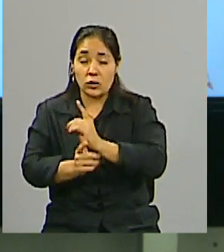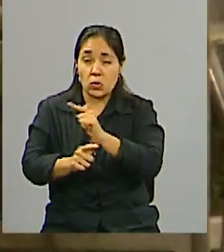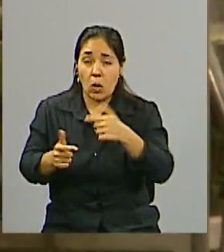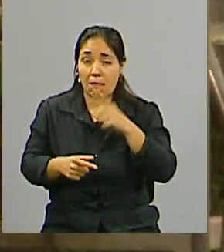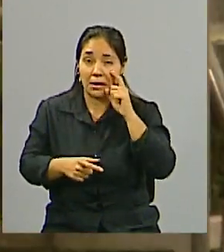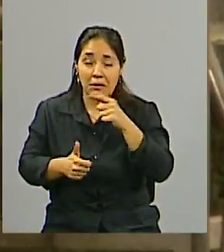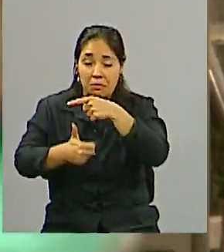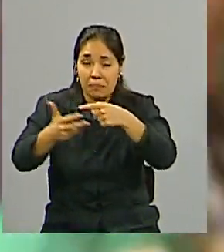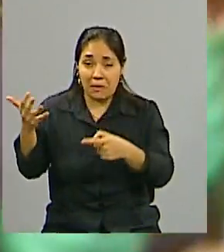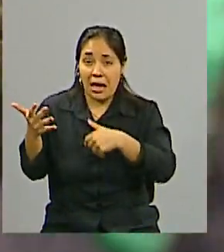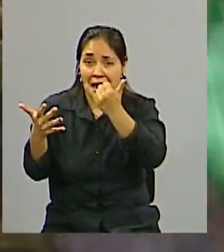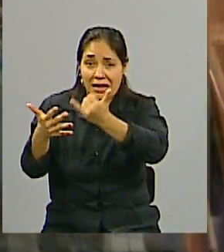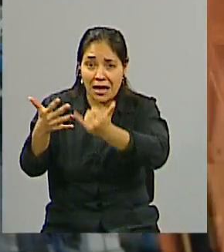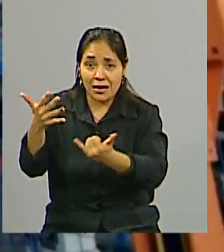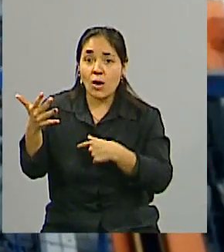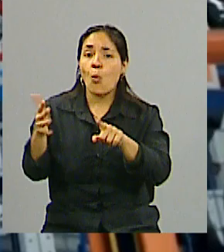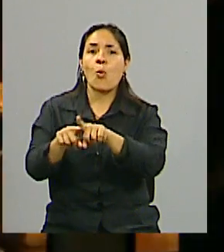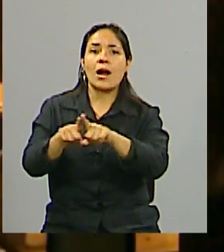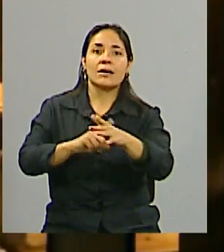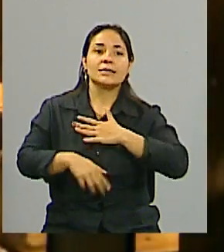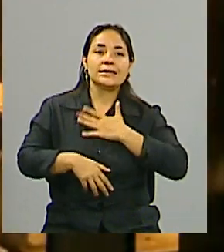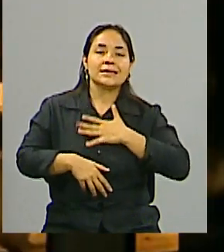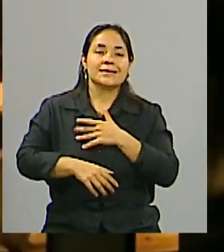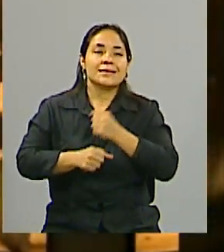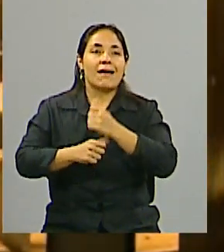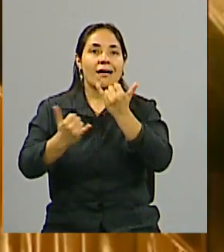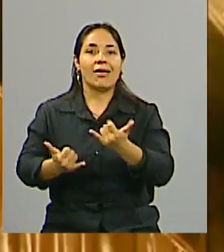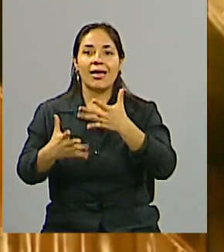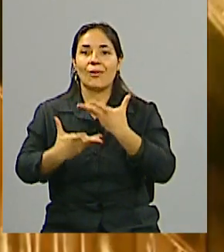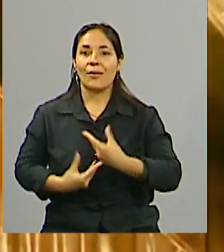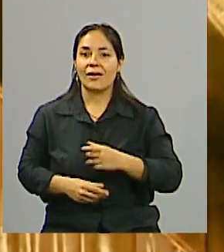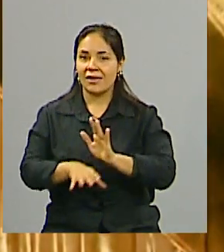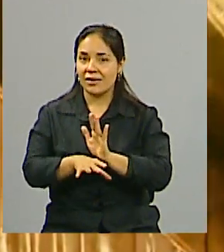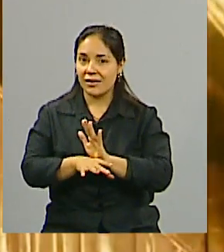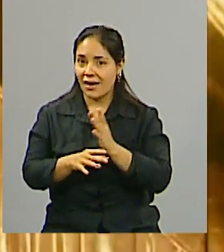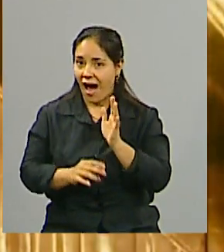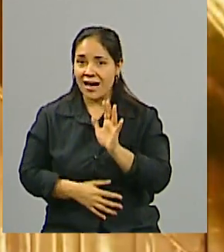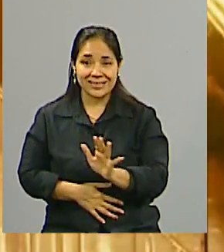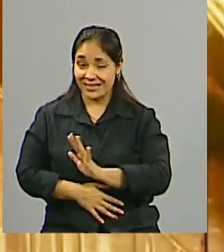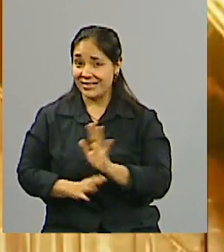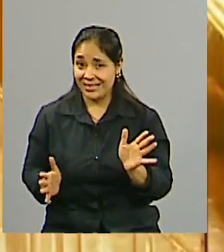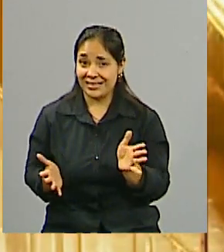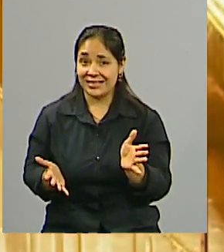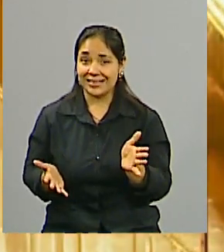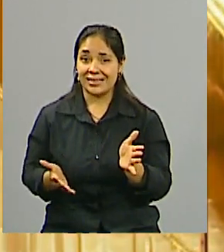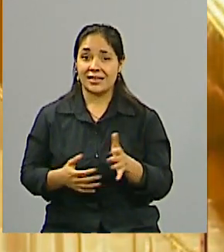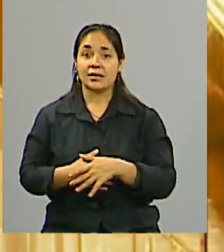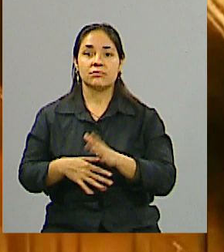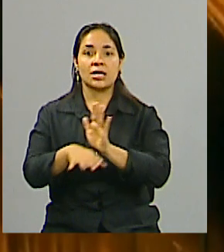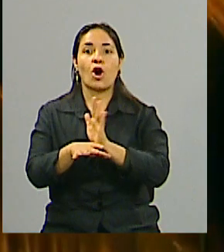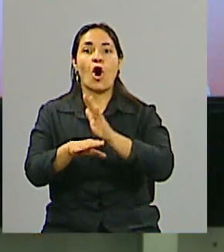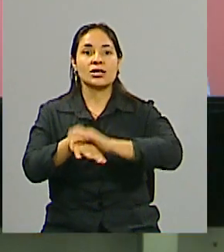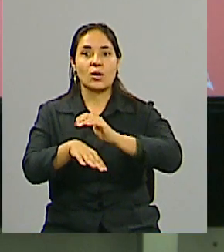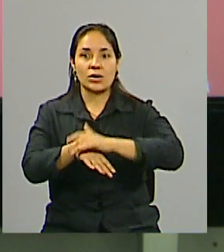laborales más brutales como es el accidente laboral en moto, ¿no? Sí, para ponerlo así blanco sobre negro. Que tiene consecuencias